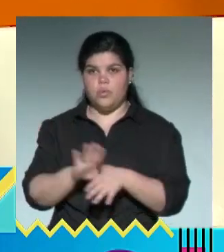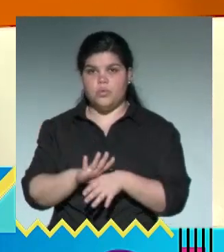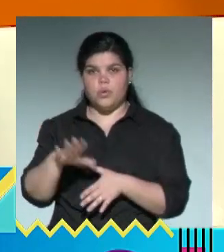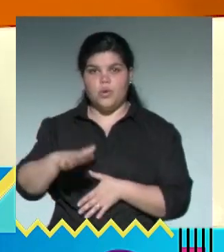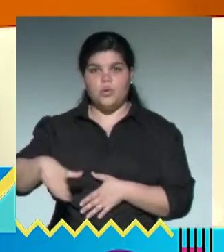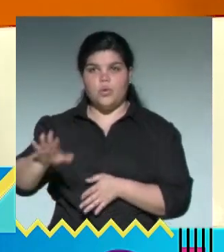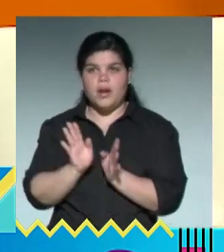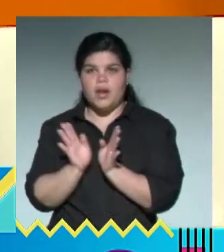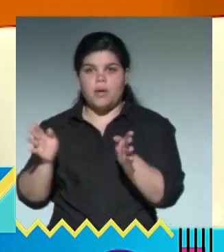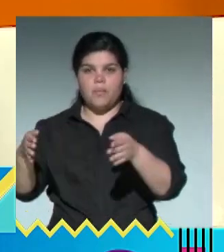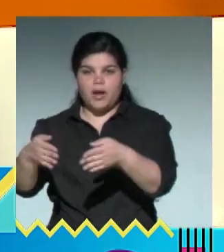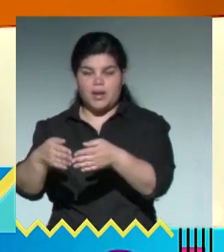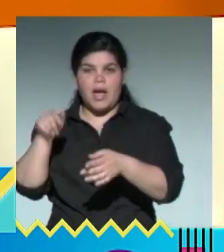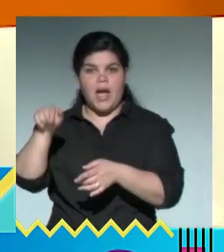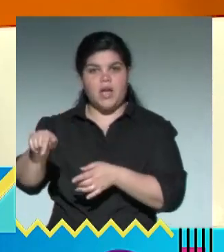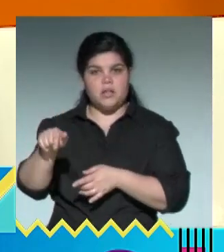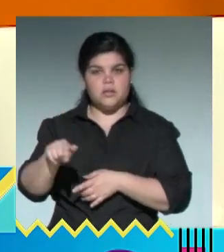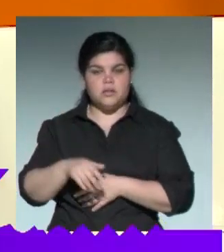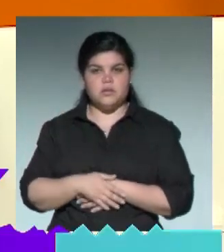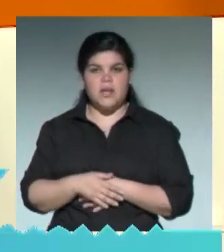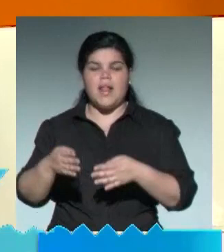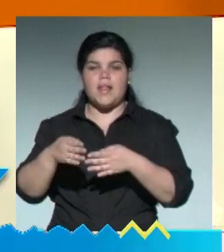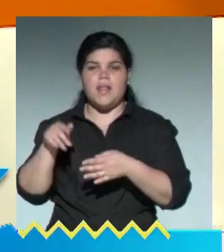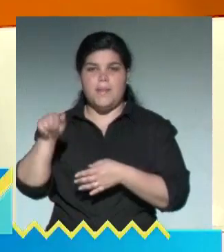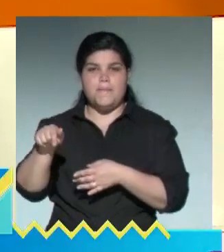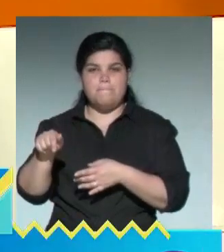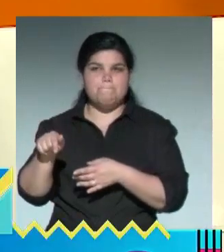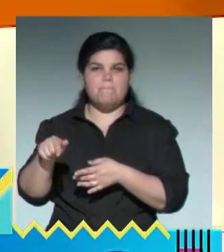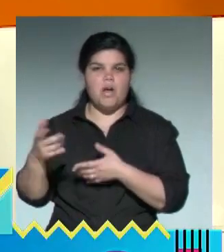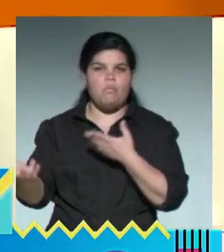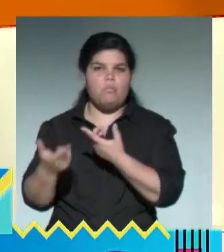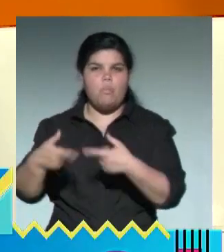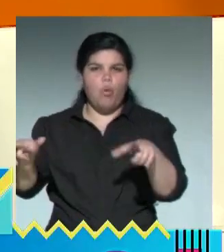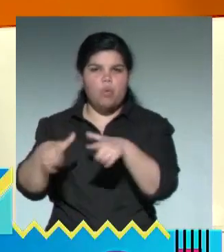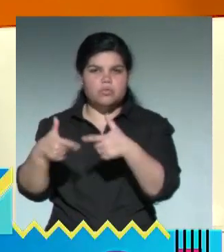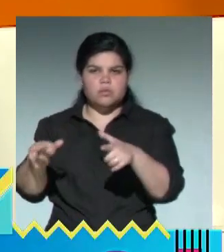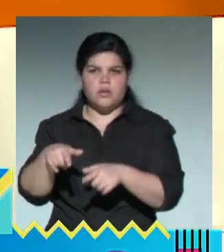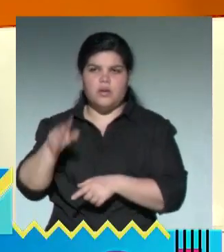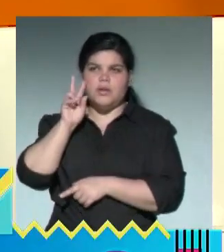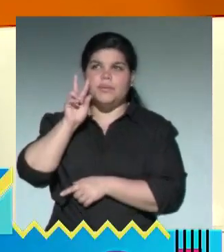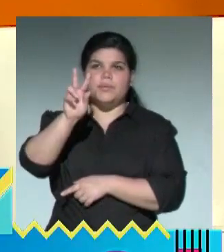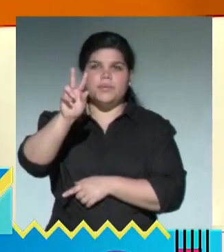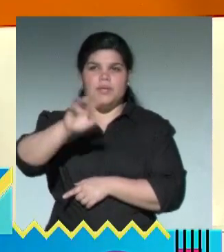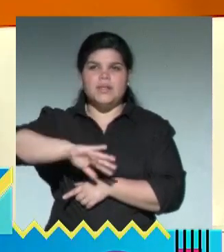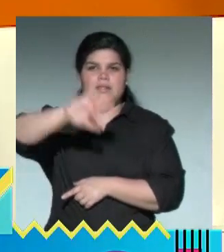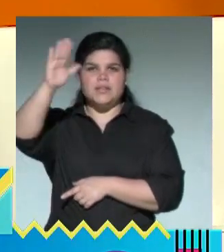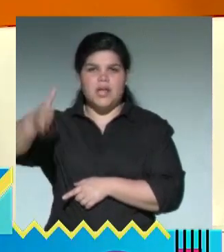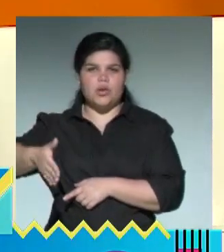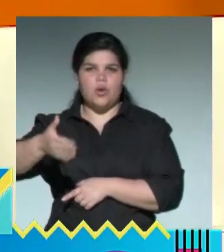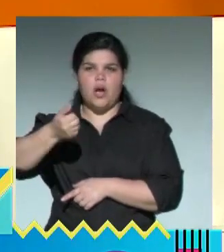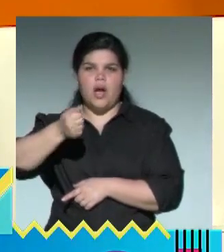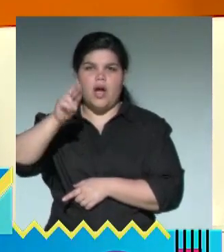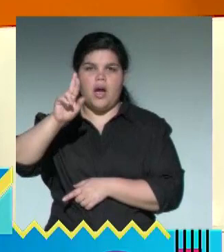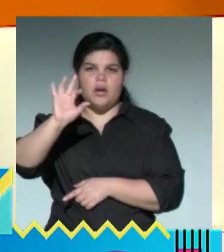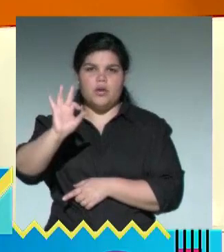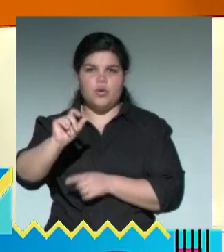Julio Lepar, que había un recital. Desde ahí vemos el foco de incendio en el cerro, cerca del Cerro Arco, un poco